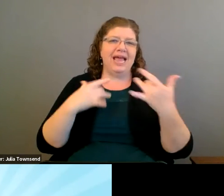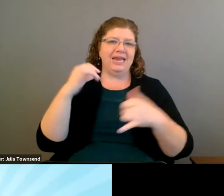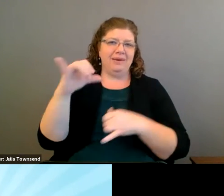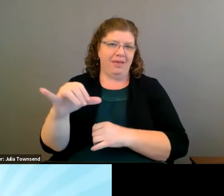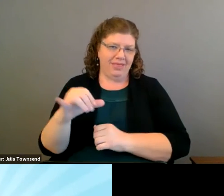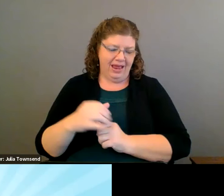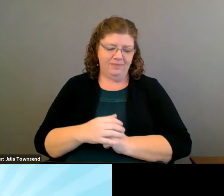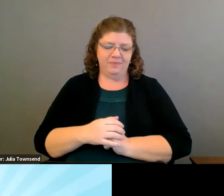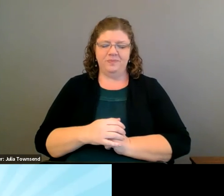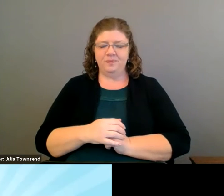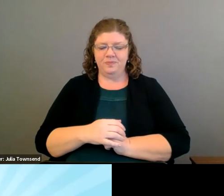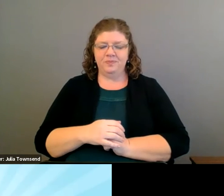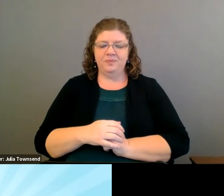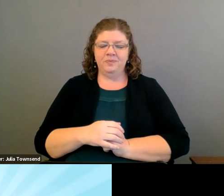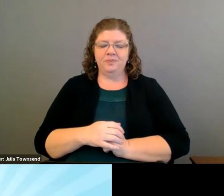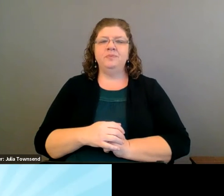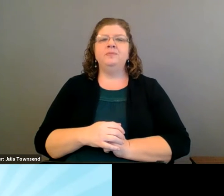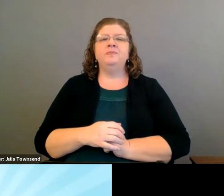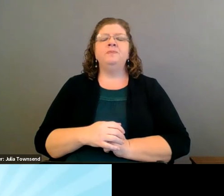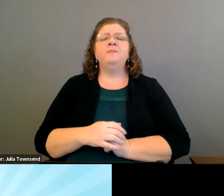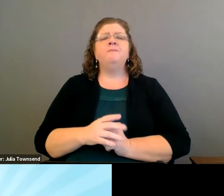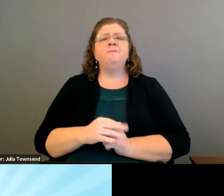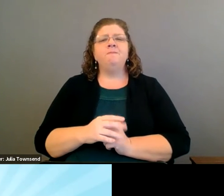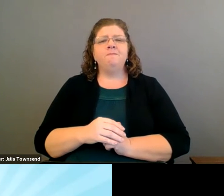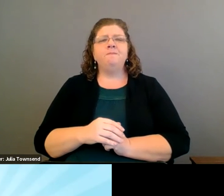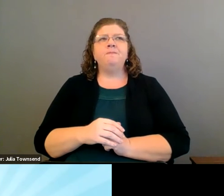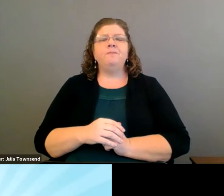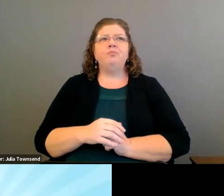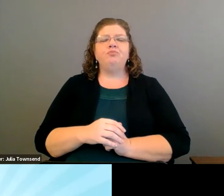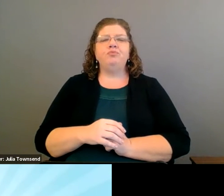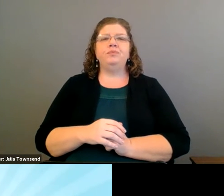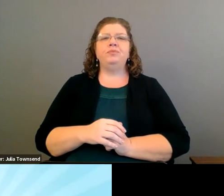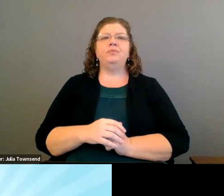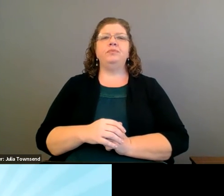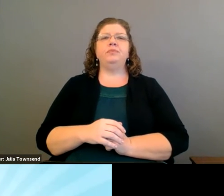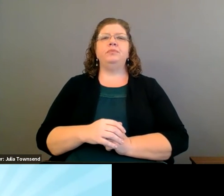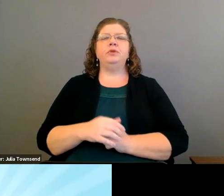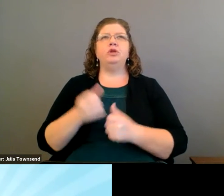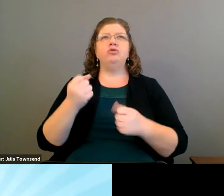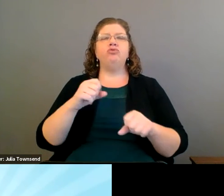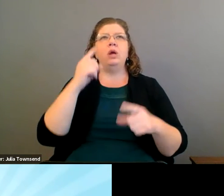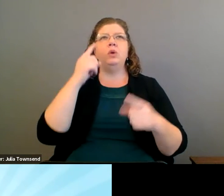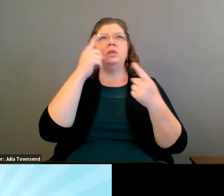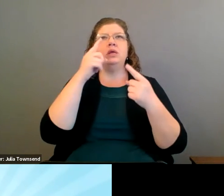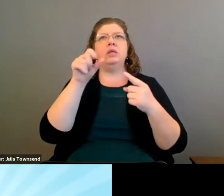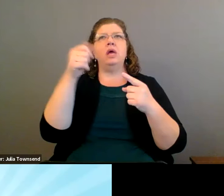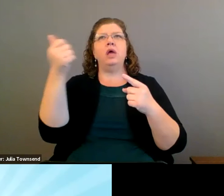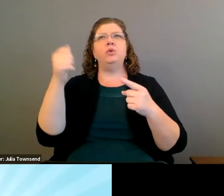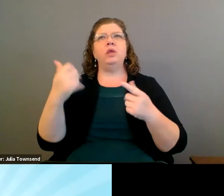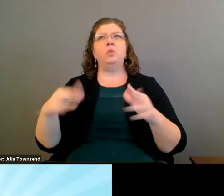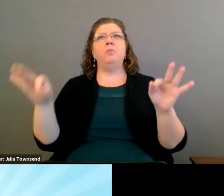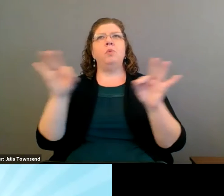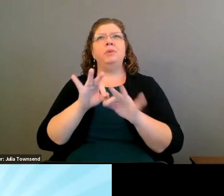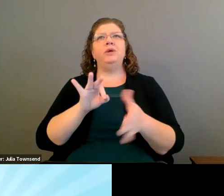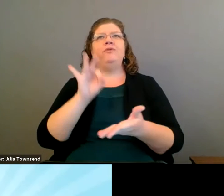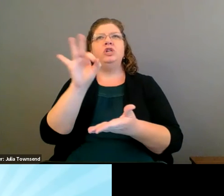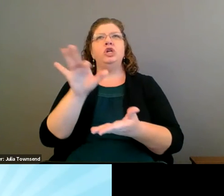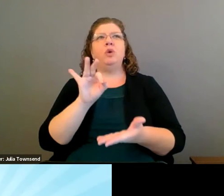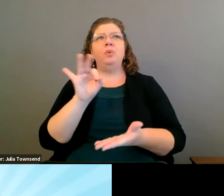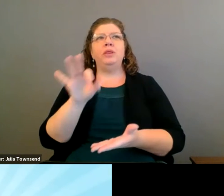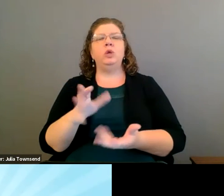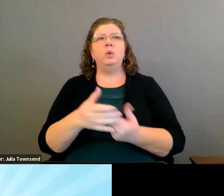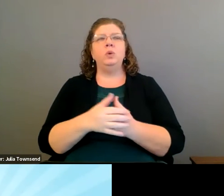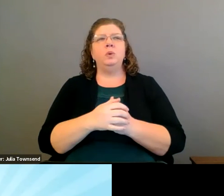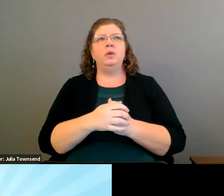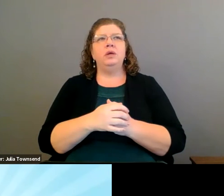positivos y estamos muy entusiasmados al respecto. Estoy tratando de pensar en las otras cosas que son importantes para compartir con ustedes. Una de